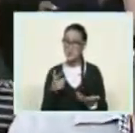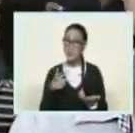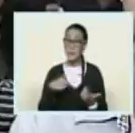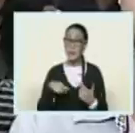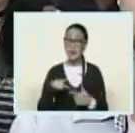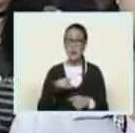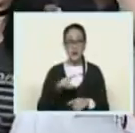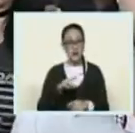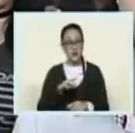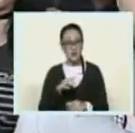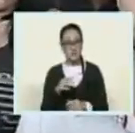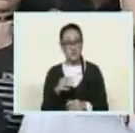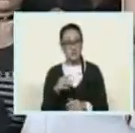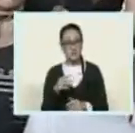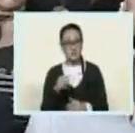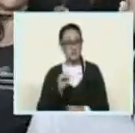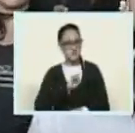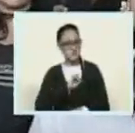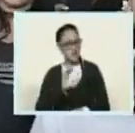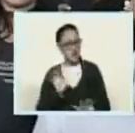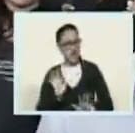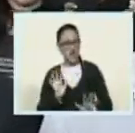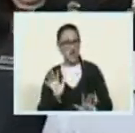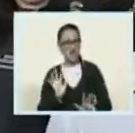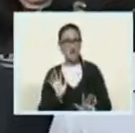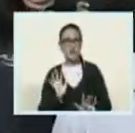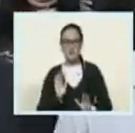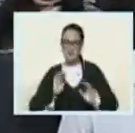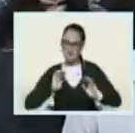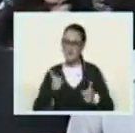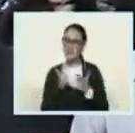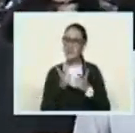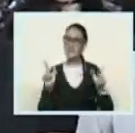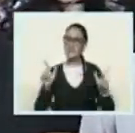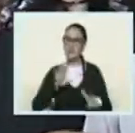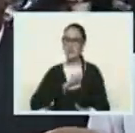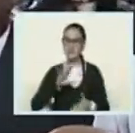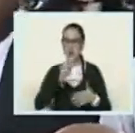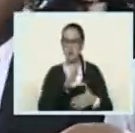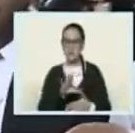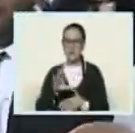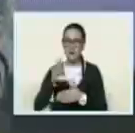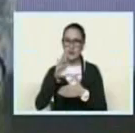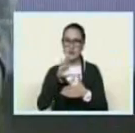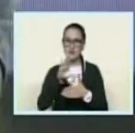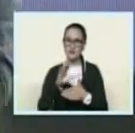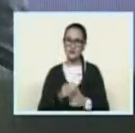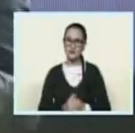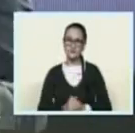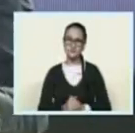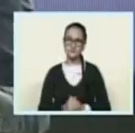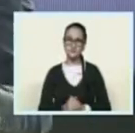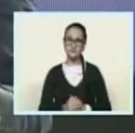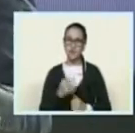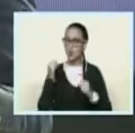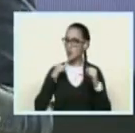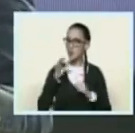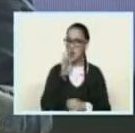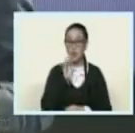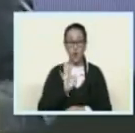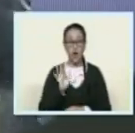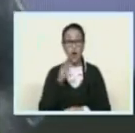piedra fundamental, sin temor alguno, para iniciar la libertad de América. Y no dudó